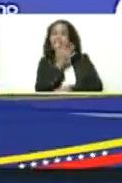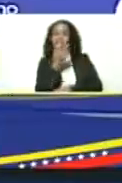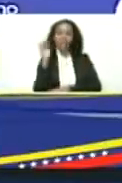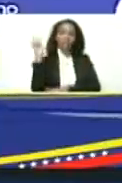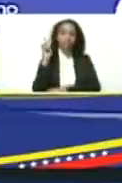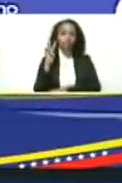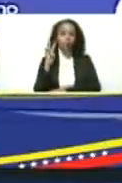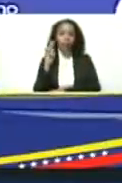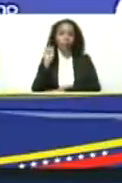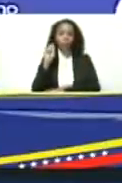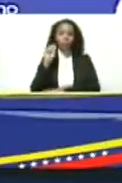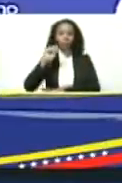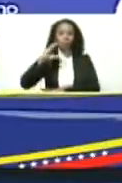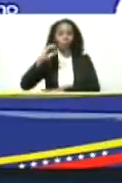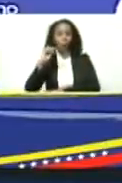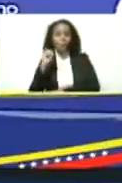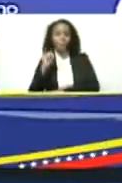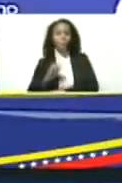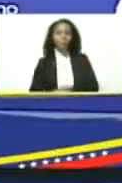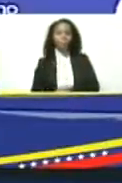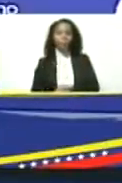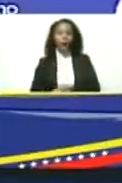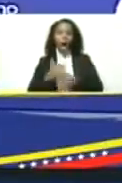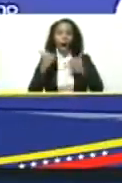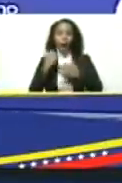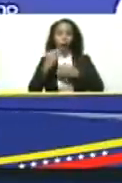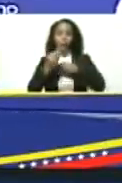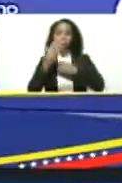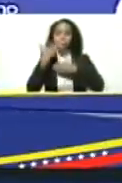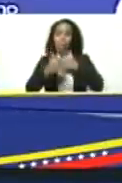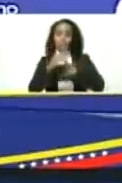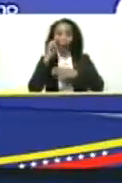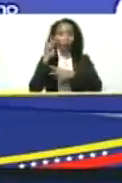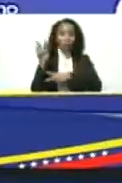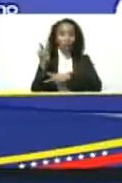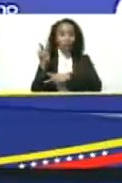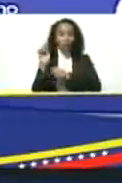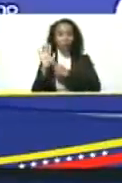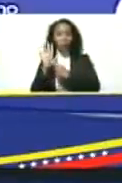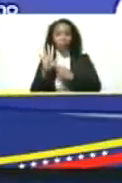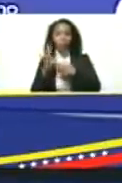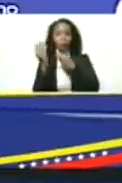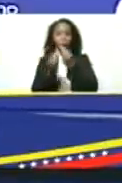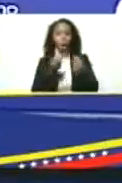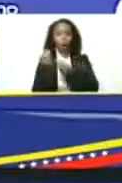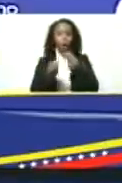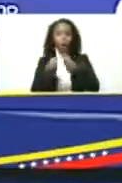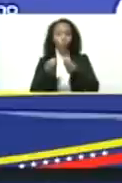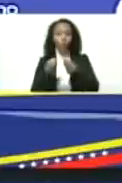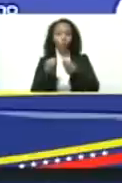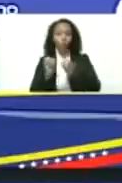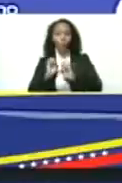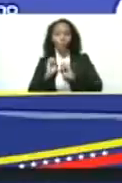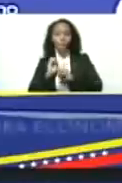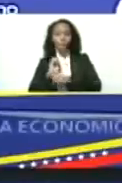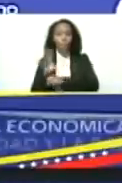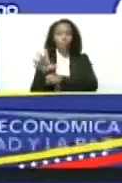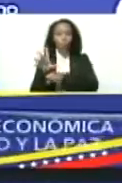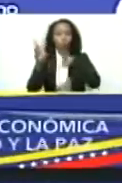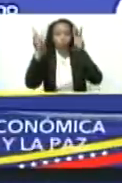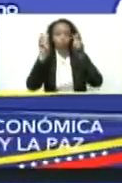vitrinavenezuela.com. Vamos a proceder a ver el lanzamiento, vamos a ver el lanzamiento de